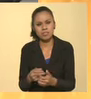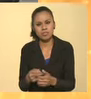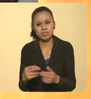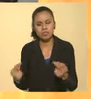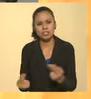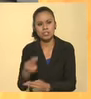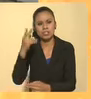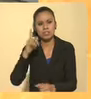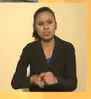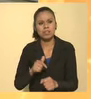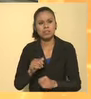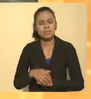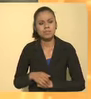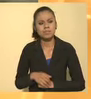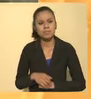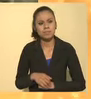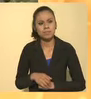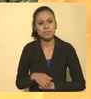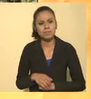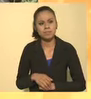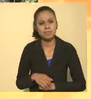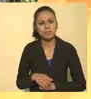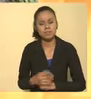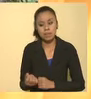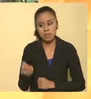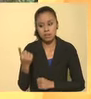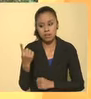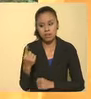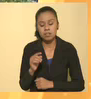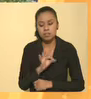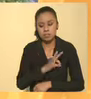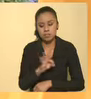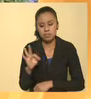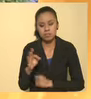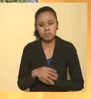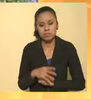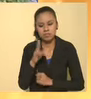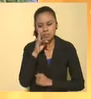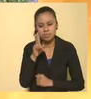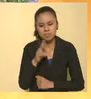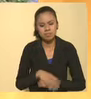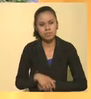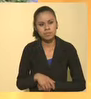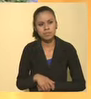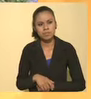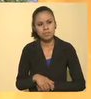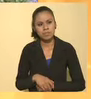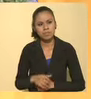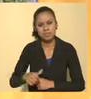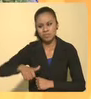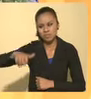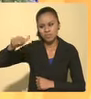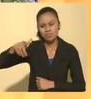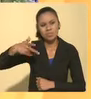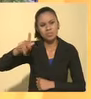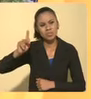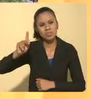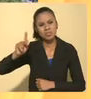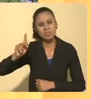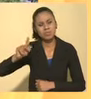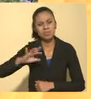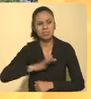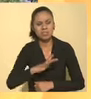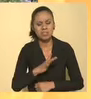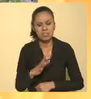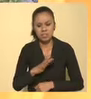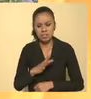¿no? Así es. Y bueno, en algunos que hemos llegado a ver, son muy altos, pero además hay una mezcla. A lo mejor